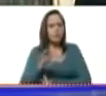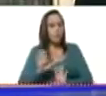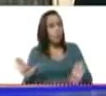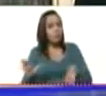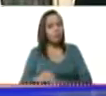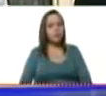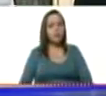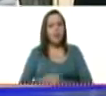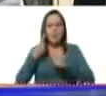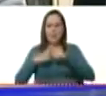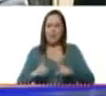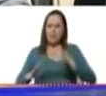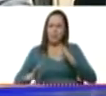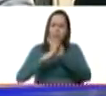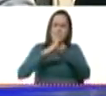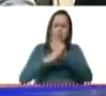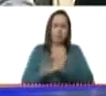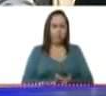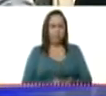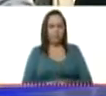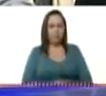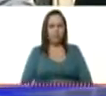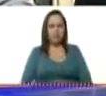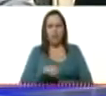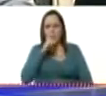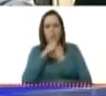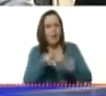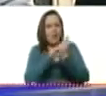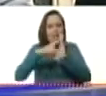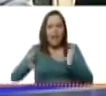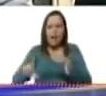Pero las sanciones llamadas así, ilegales,